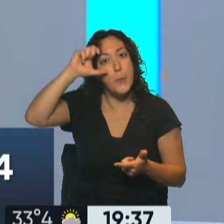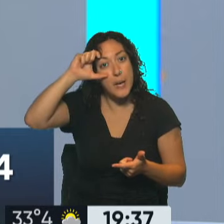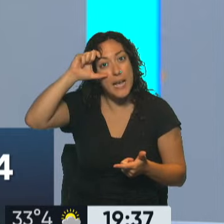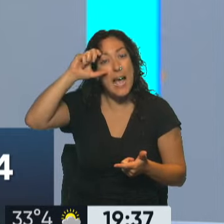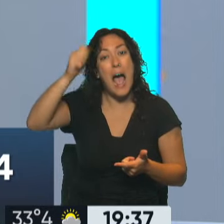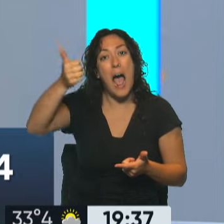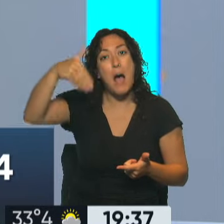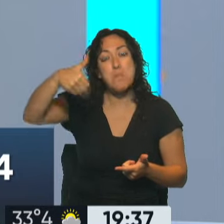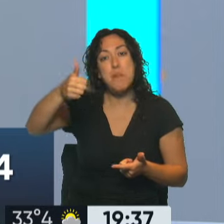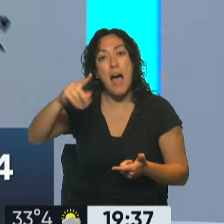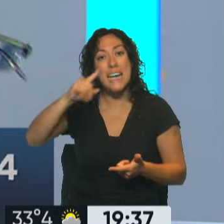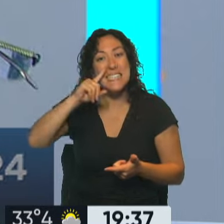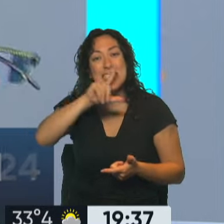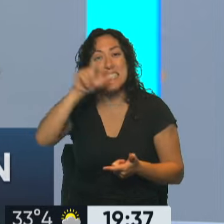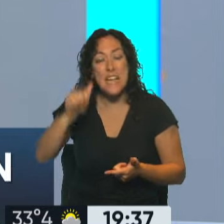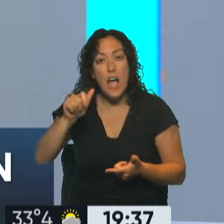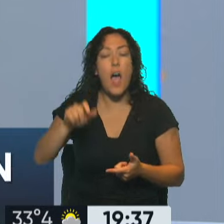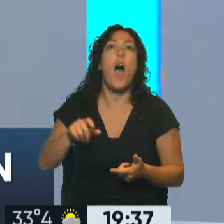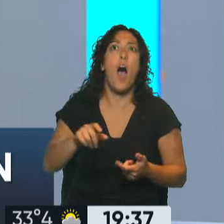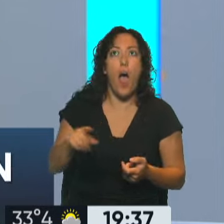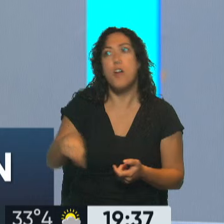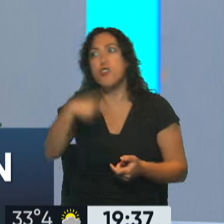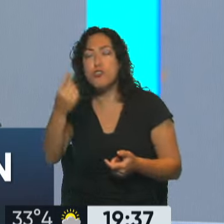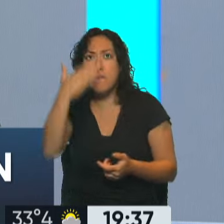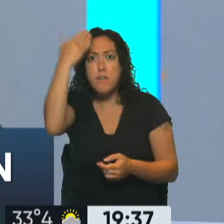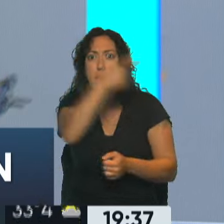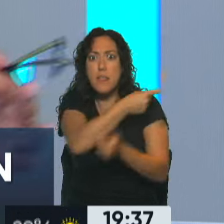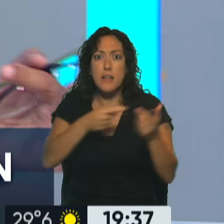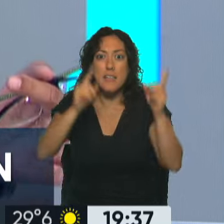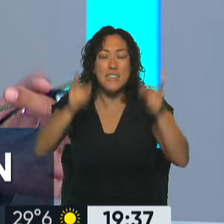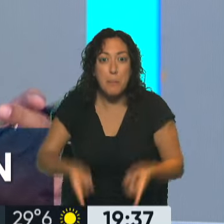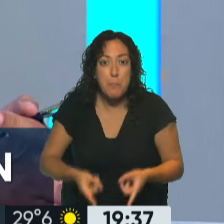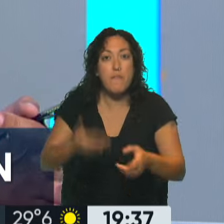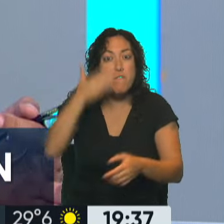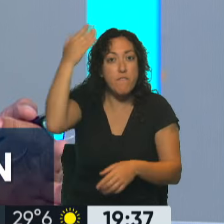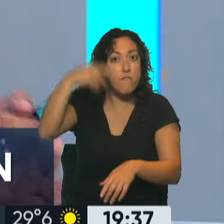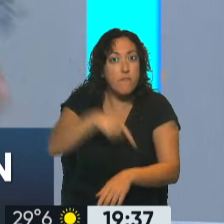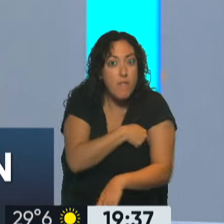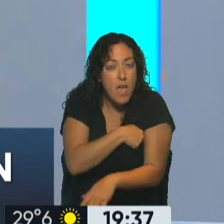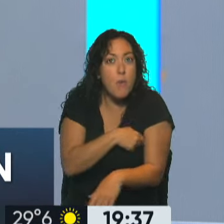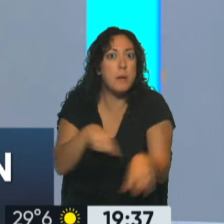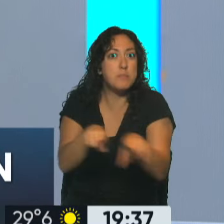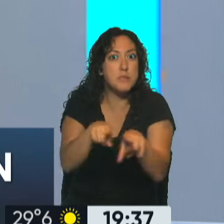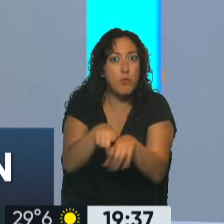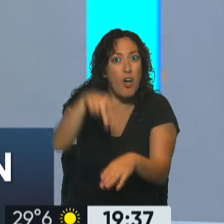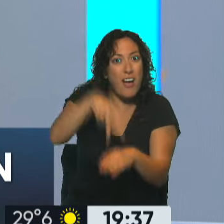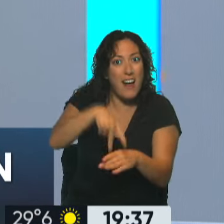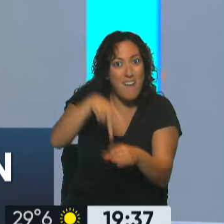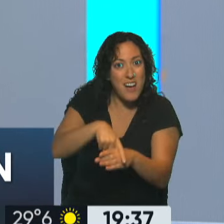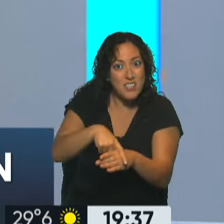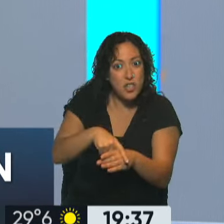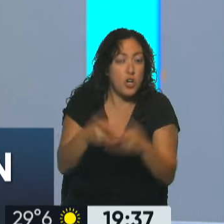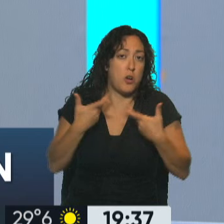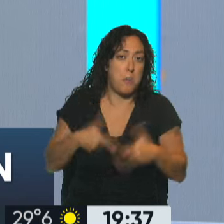patologías enfermedades o patologías que también transmite inclus incluso la fiebre quina que estuvo tan que normalmente se transmite entre los